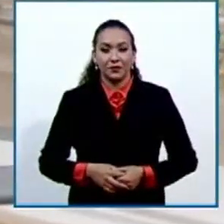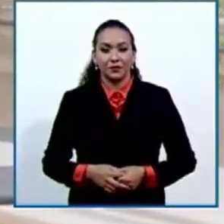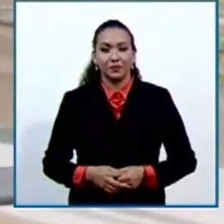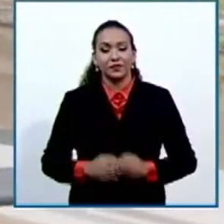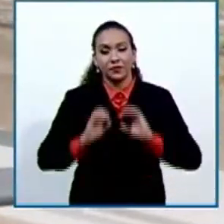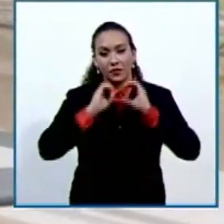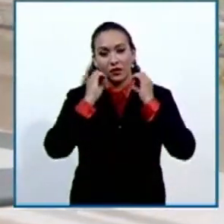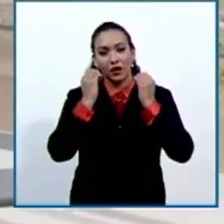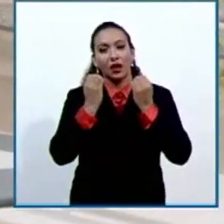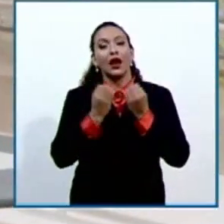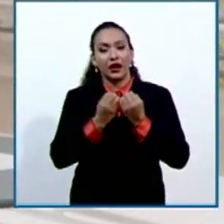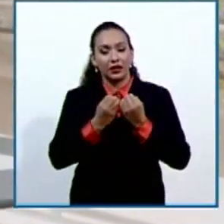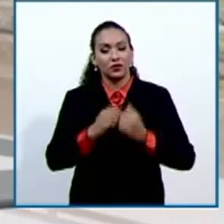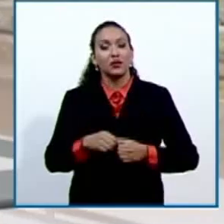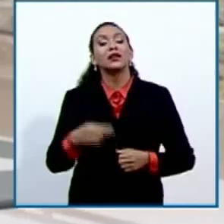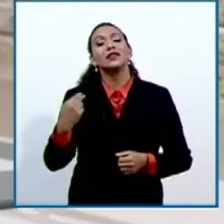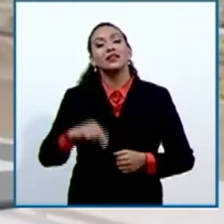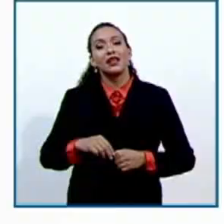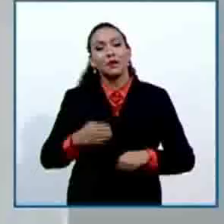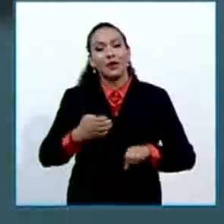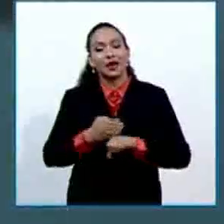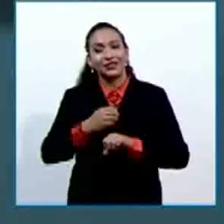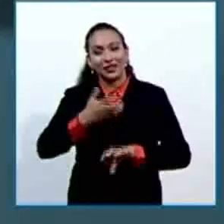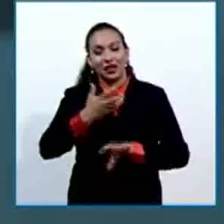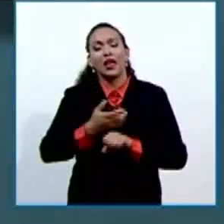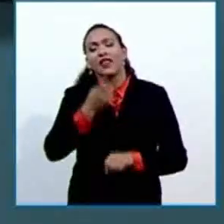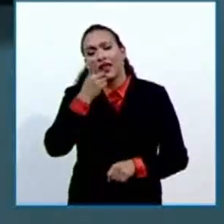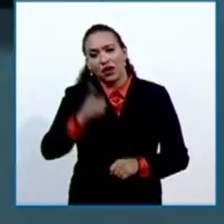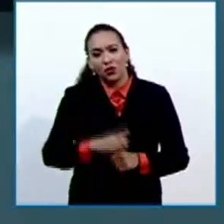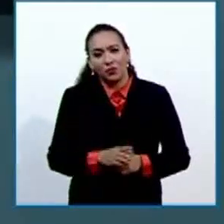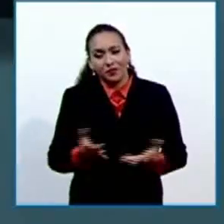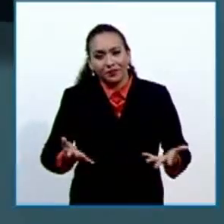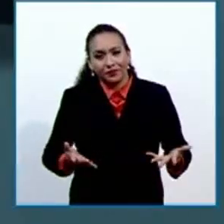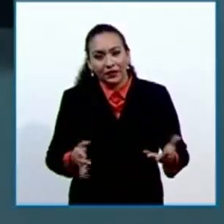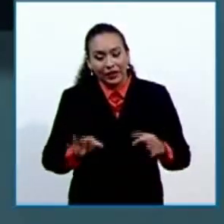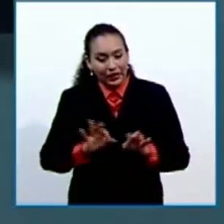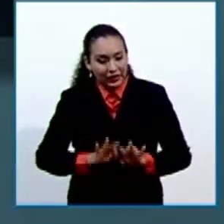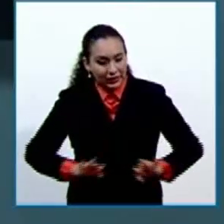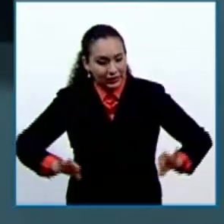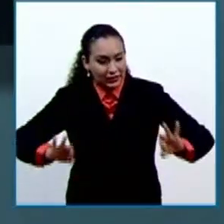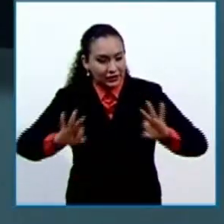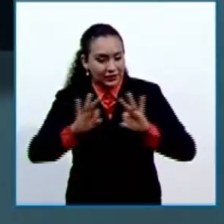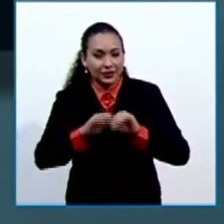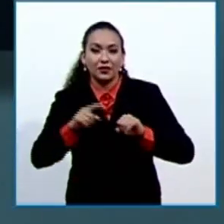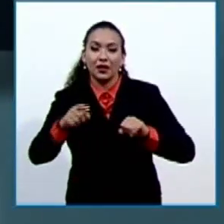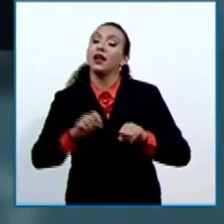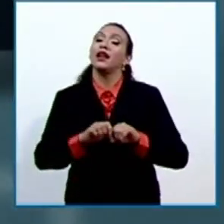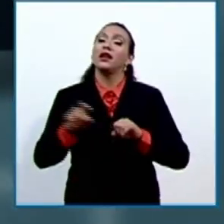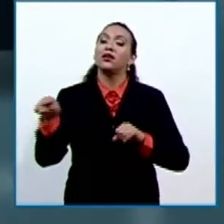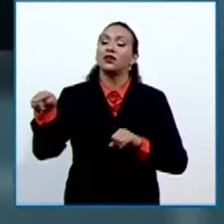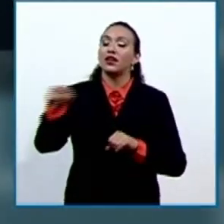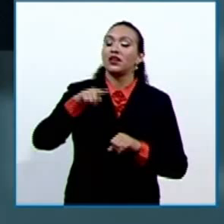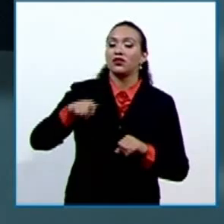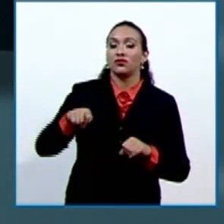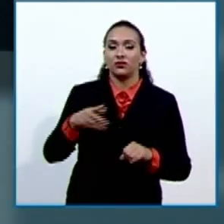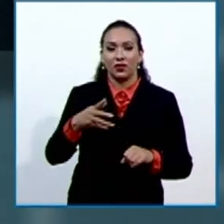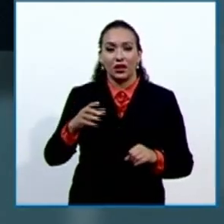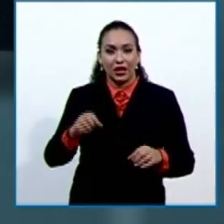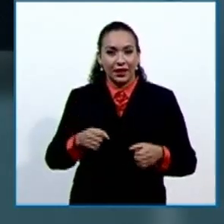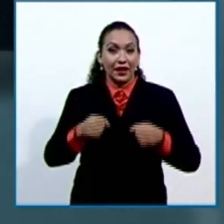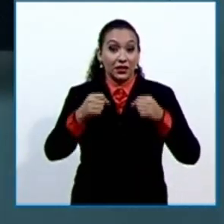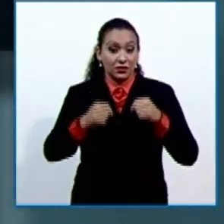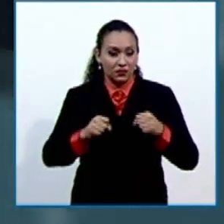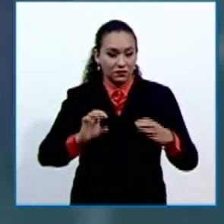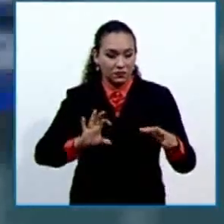La Organización de Estados Americanos presentó una guía de buenas prácticas para la interacción de las fuerzas de seguridad con las